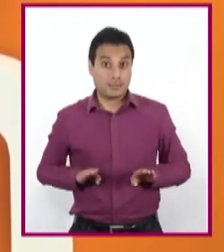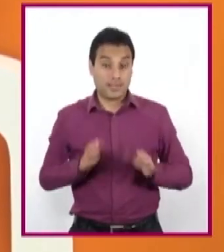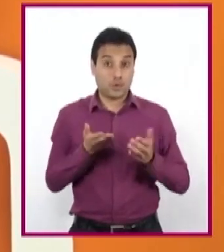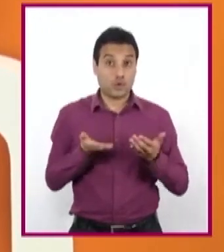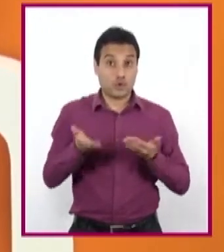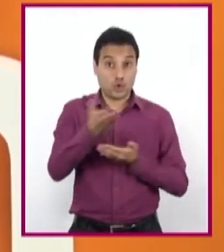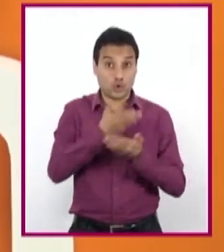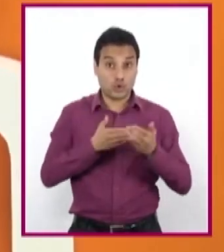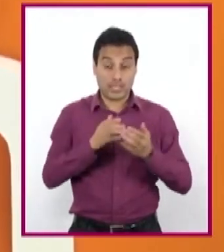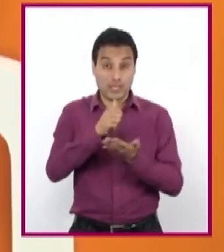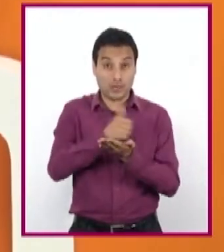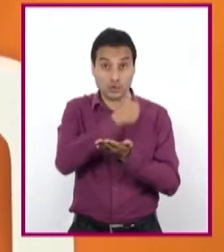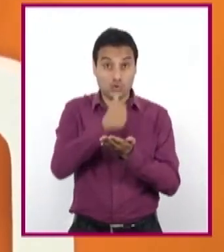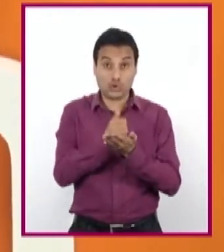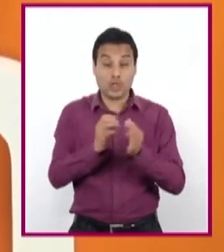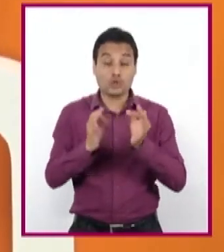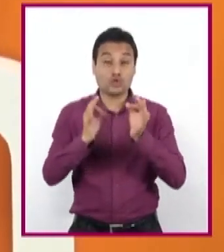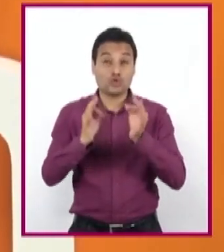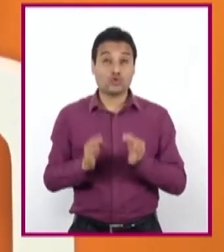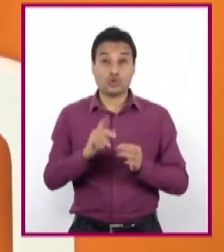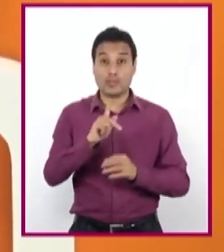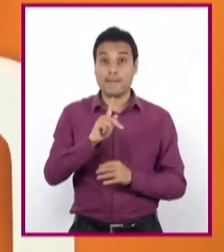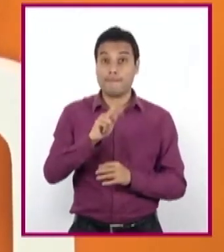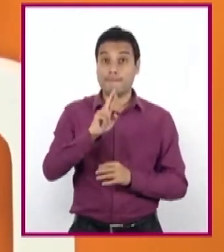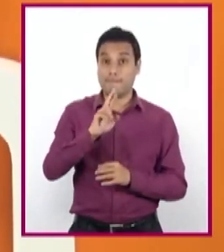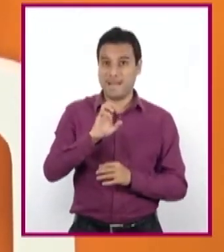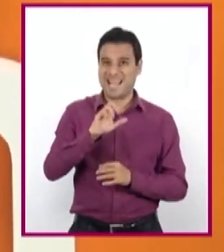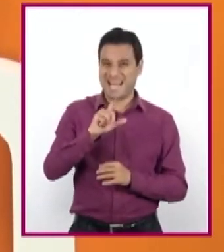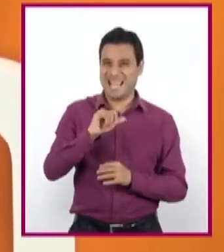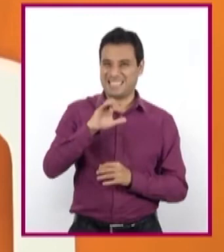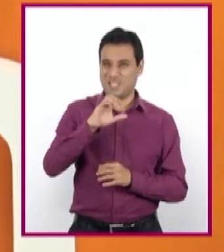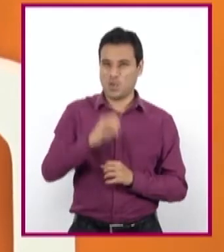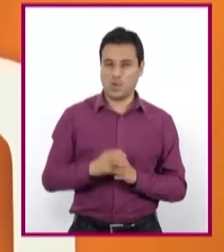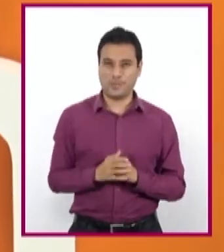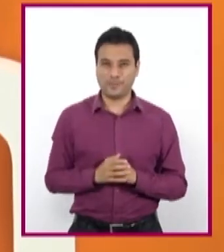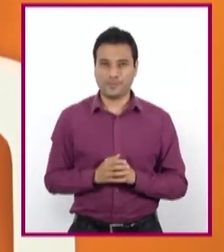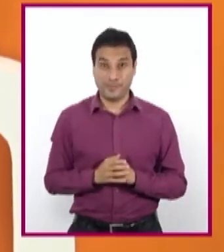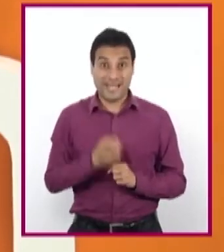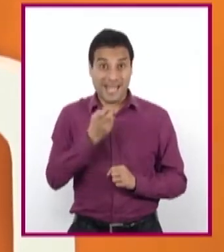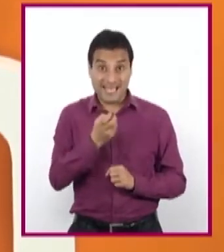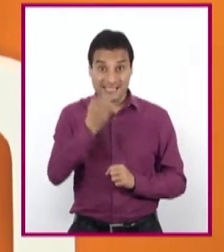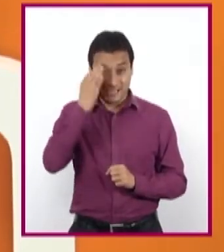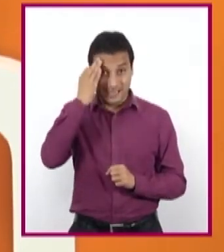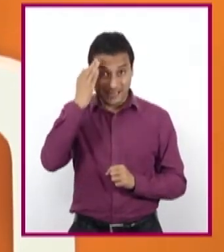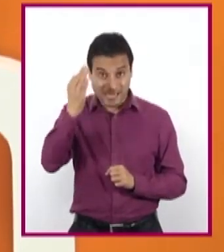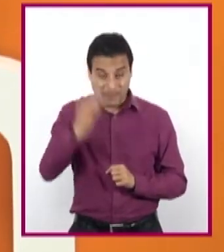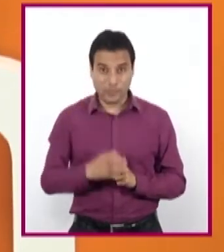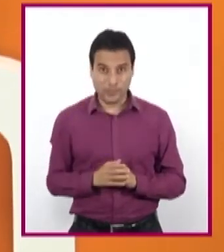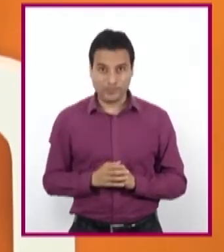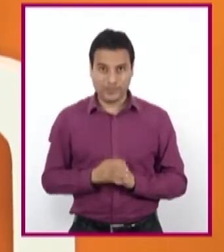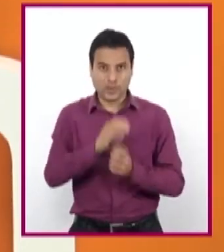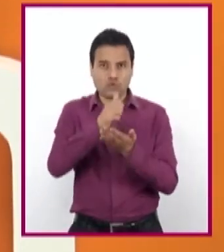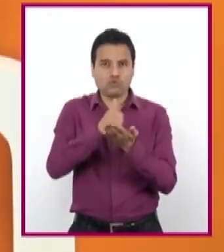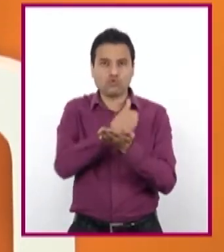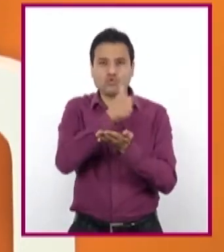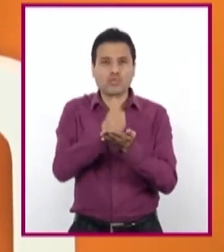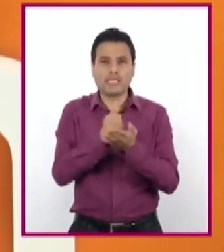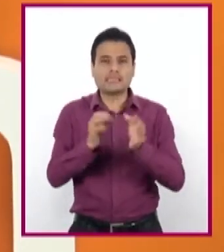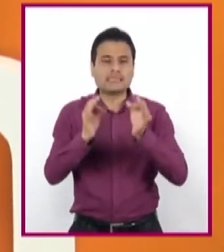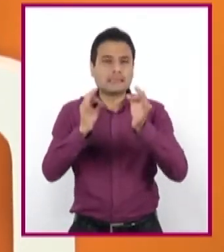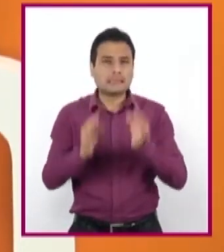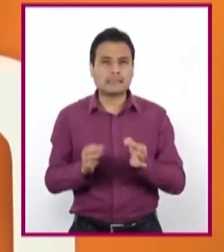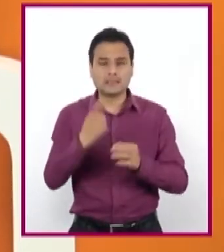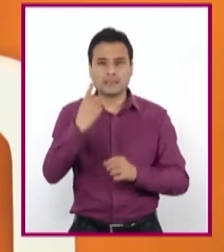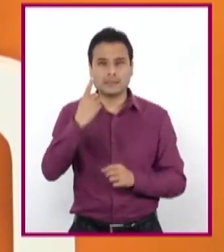las civilizaciones del periodo preclásico, podemos decir que, en aquella época, las civilizaciones se caracterizaron